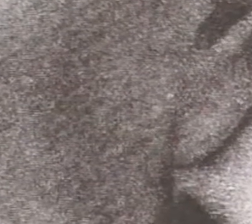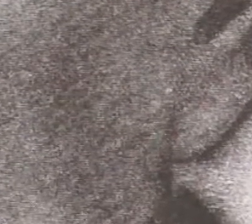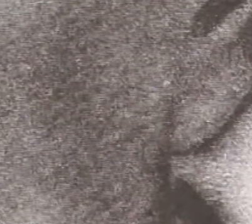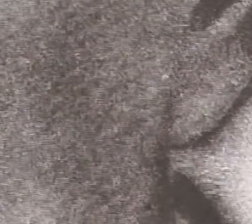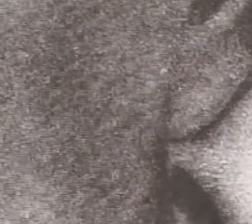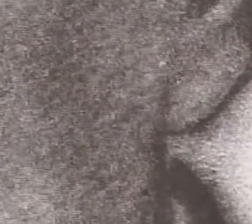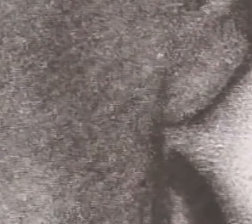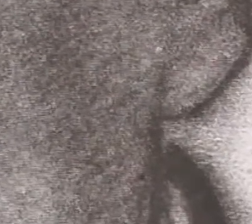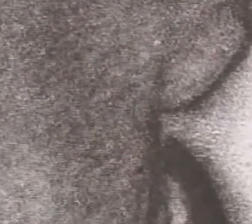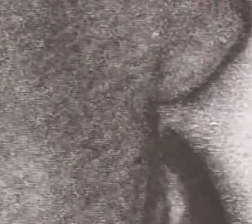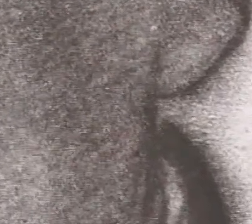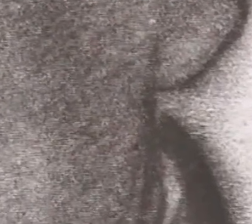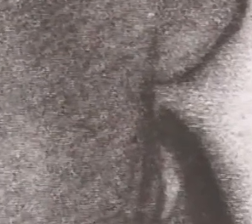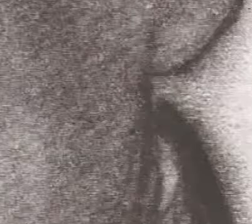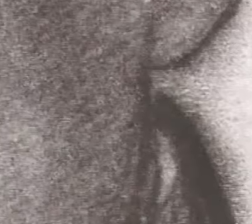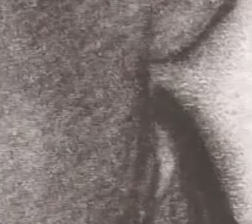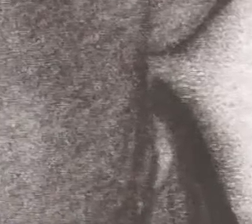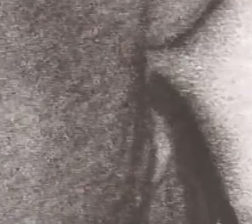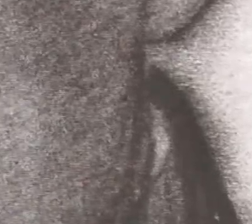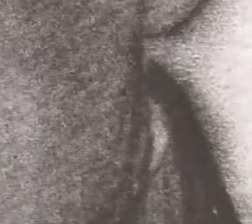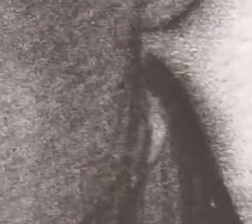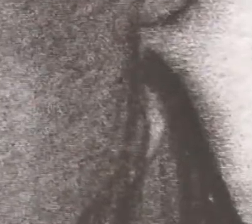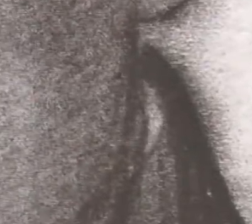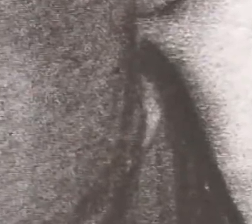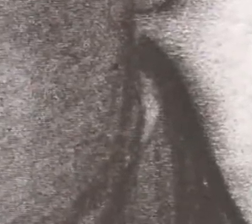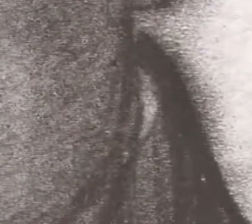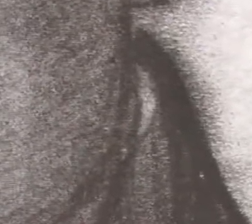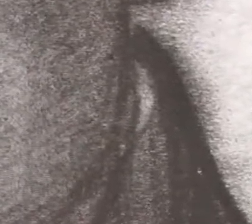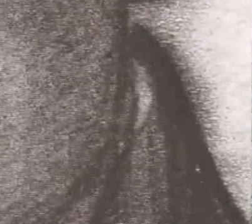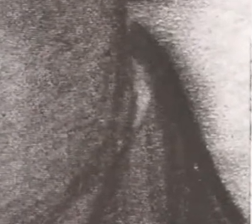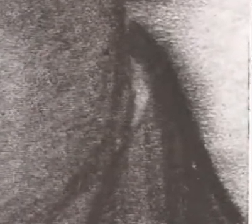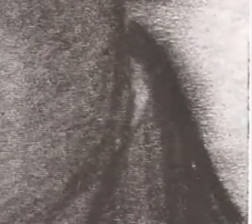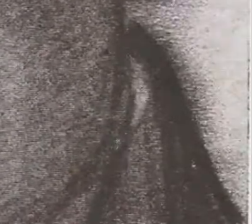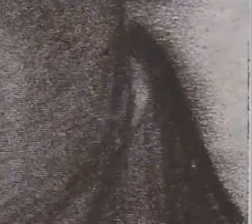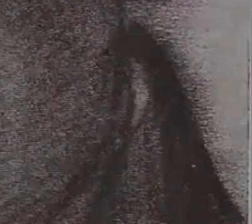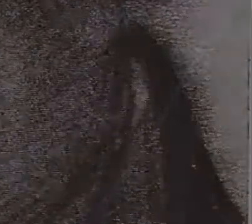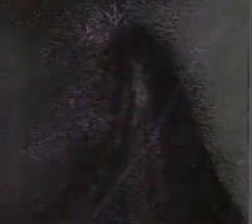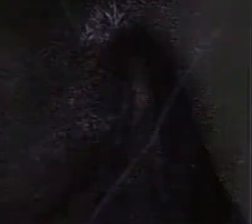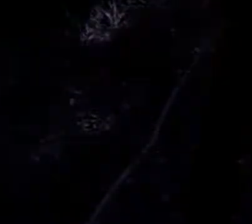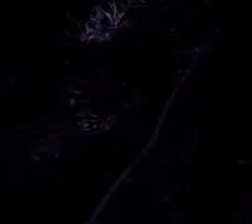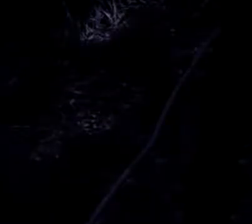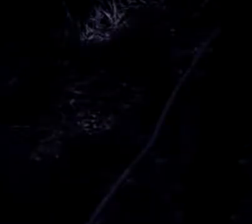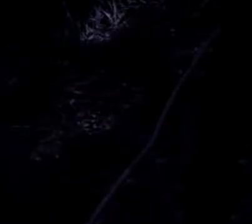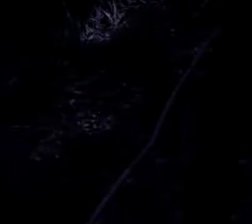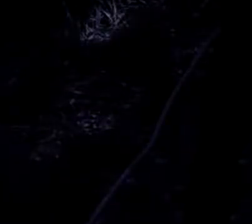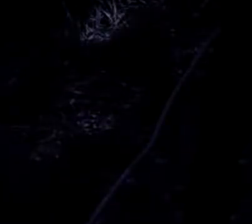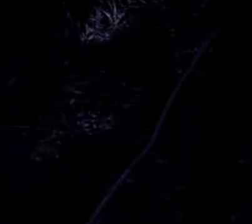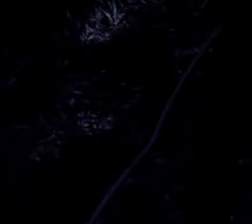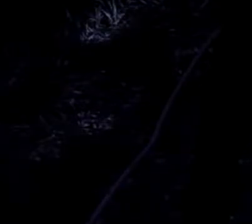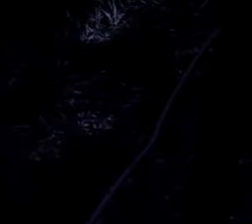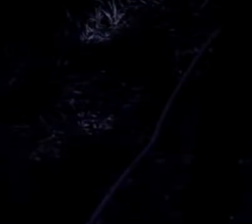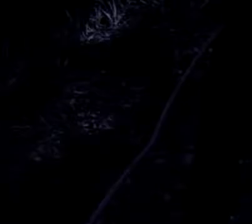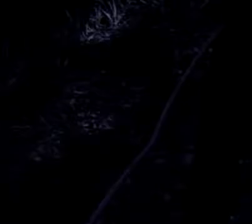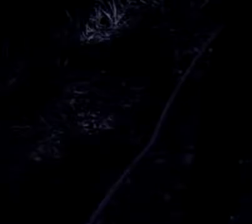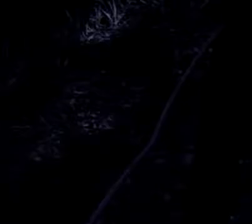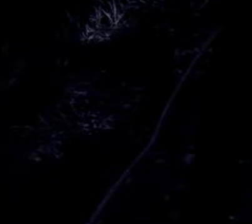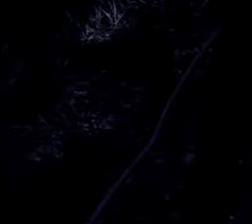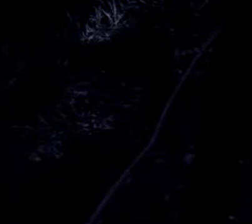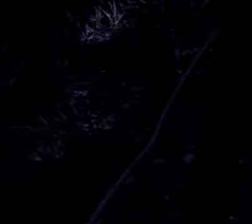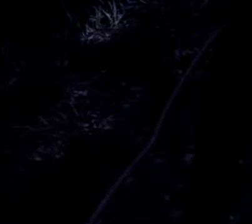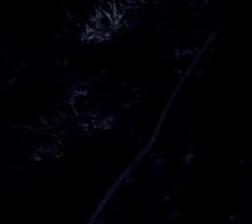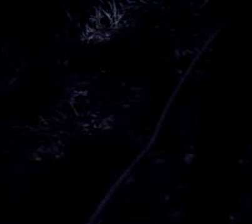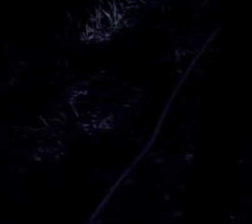o en esta legislatura que normar de forma más amplia esta temática que tiene que ver con el cáncer. Usted